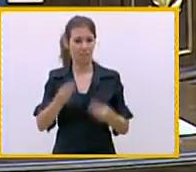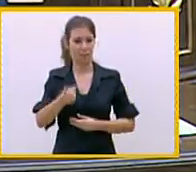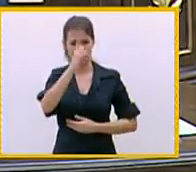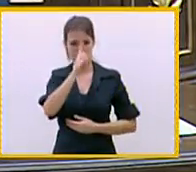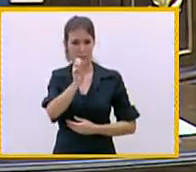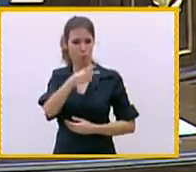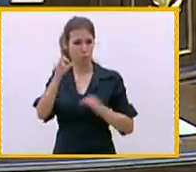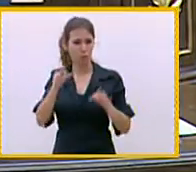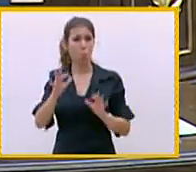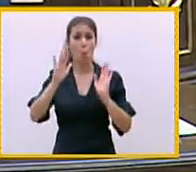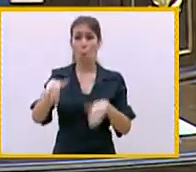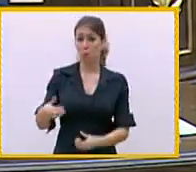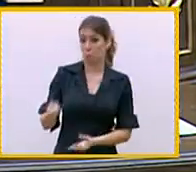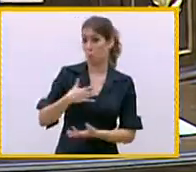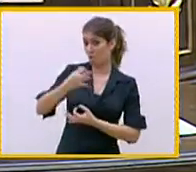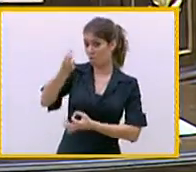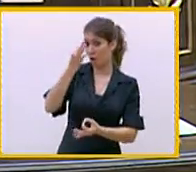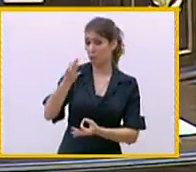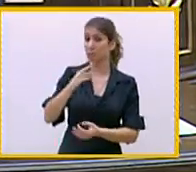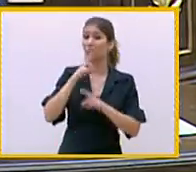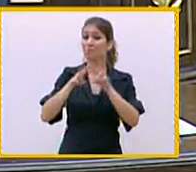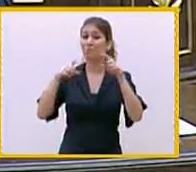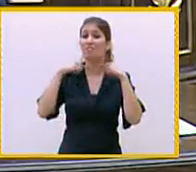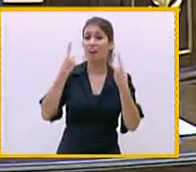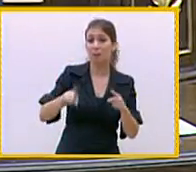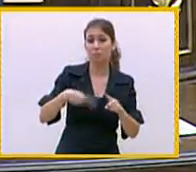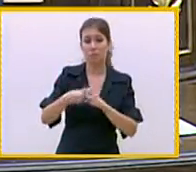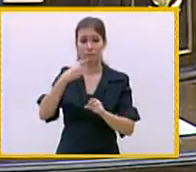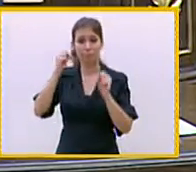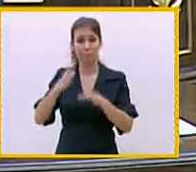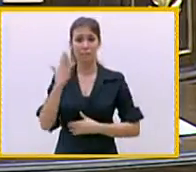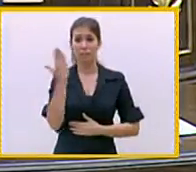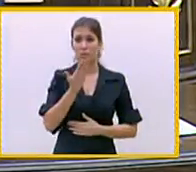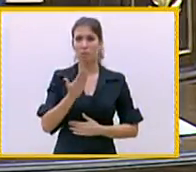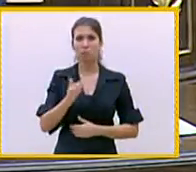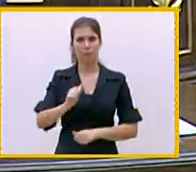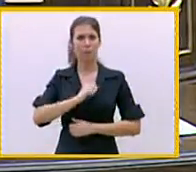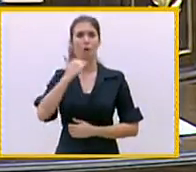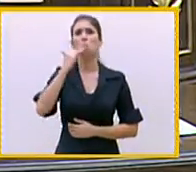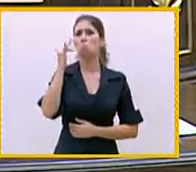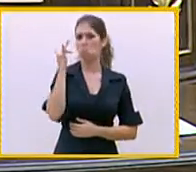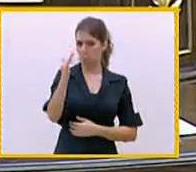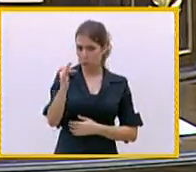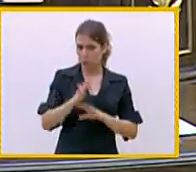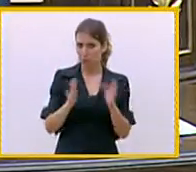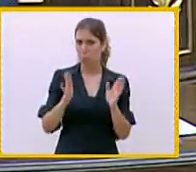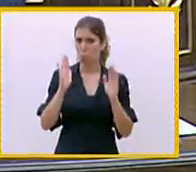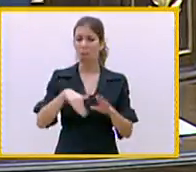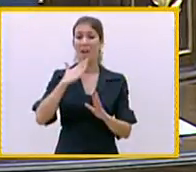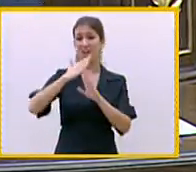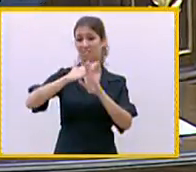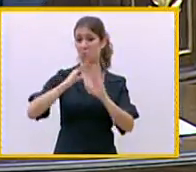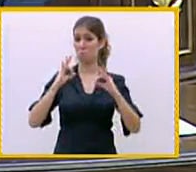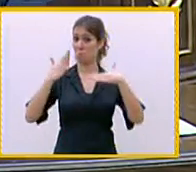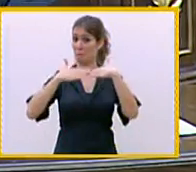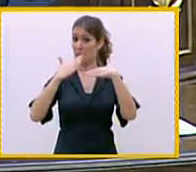últimos datos de fracaso y de abandono escolar vuelven a ser positivos, situándose en los niveles mínimos de